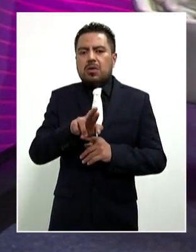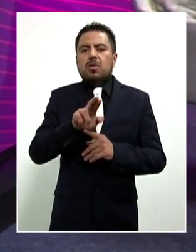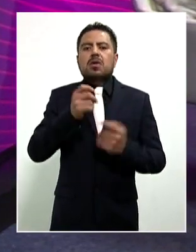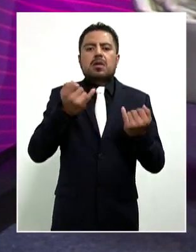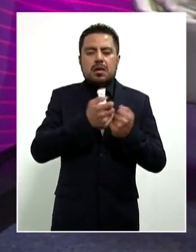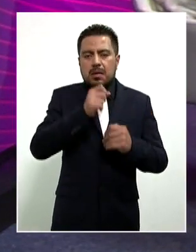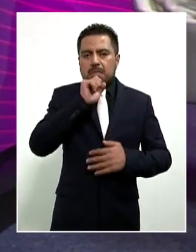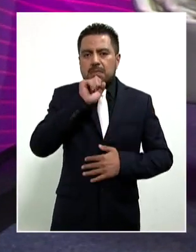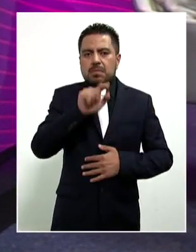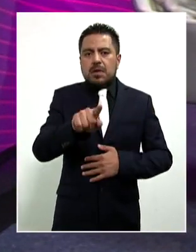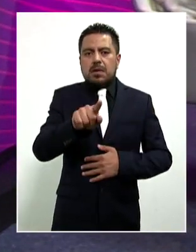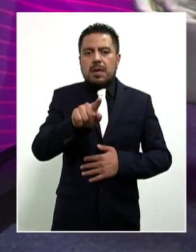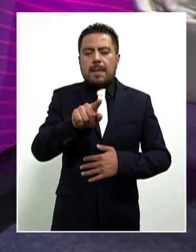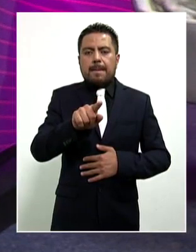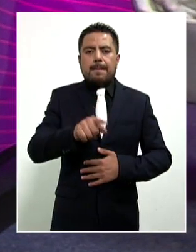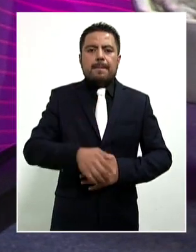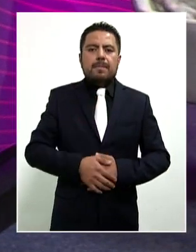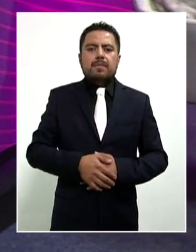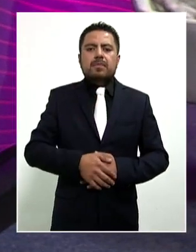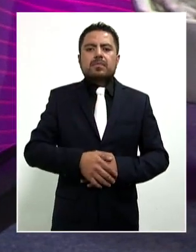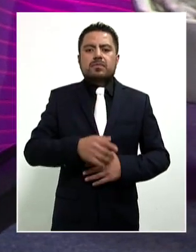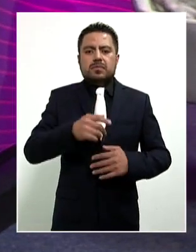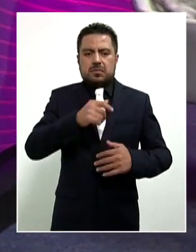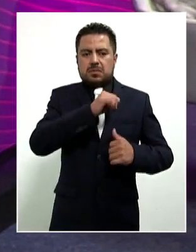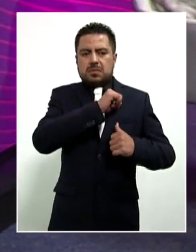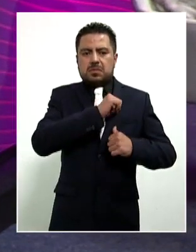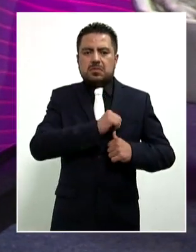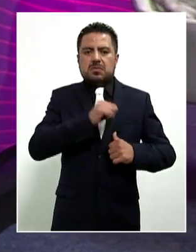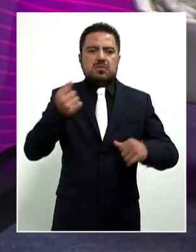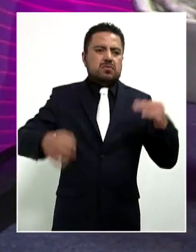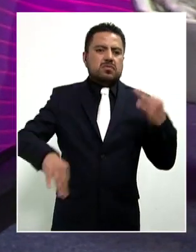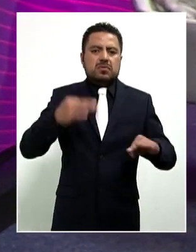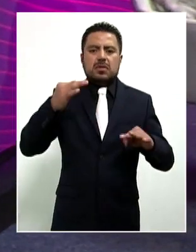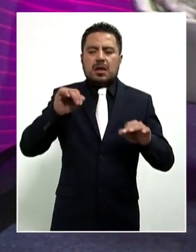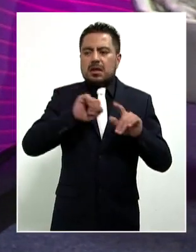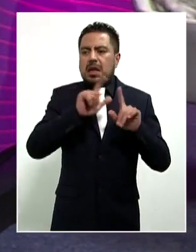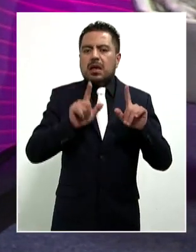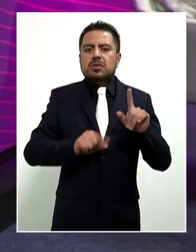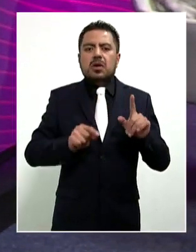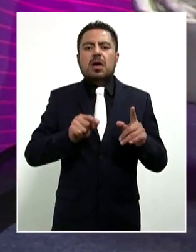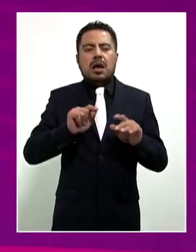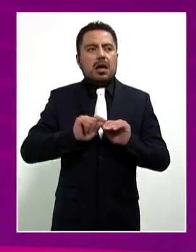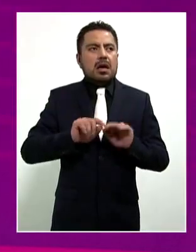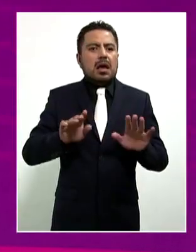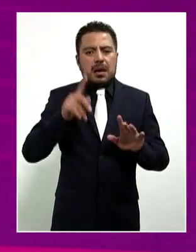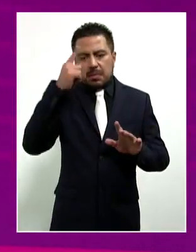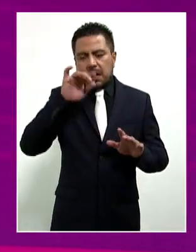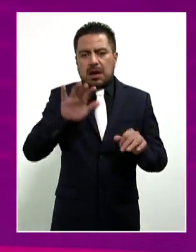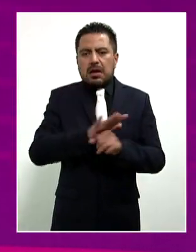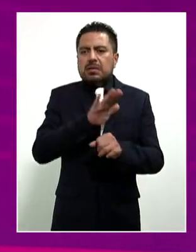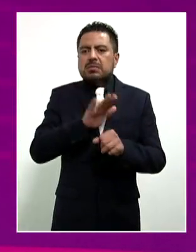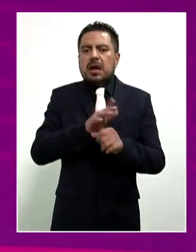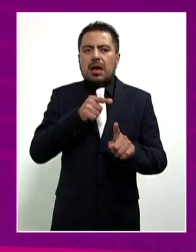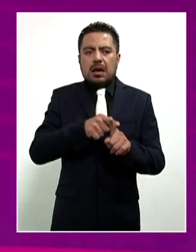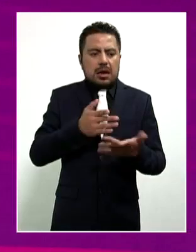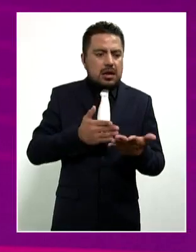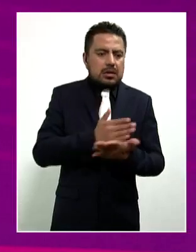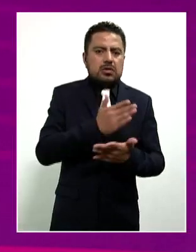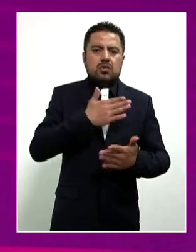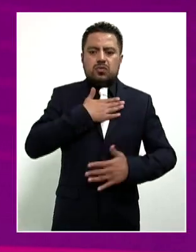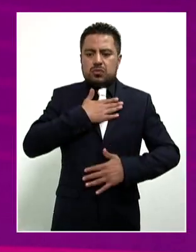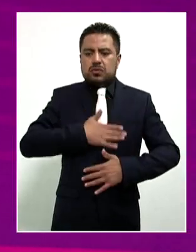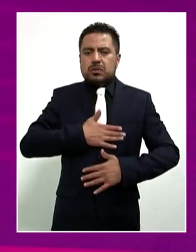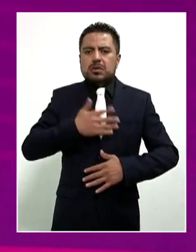con la Suprema Corte de Justicia de la Nación, es clave para lograr allanar este acceso a la